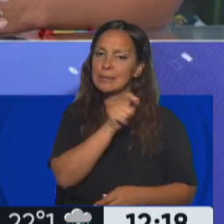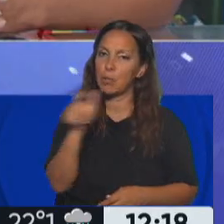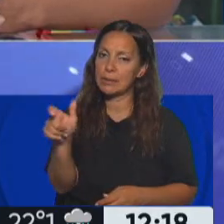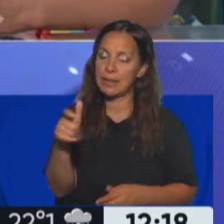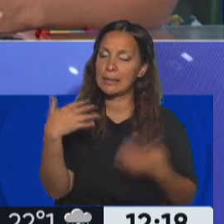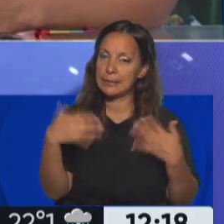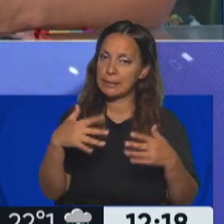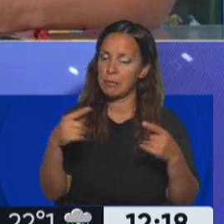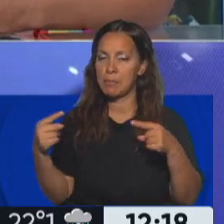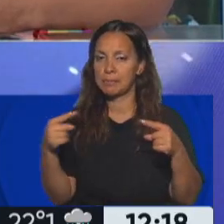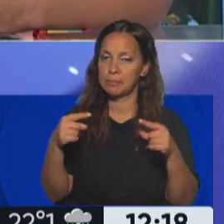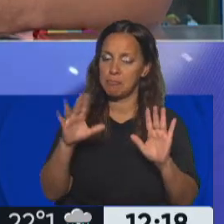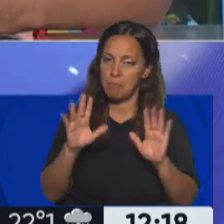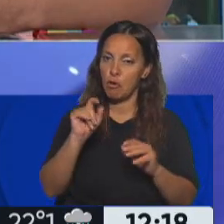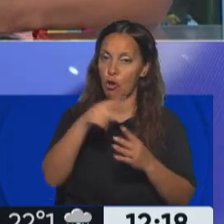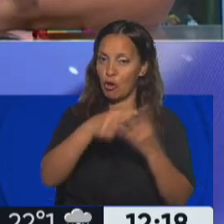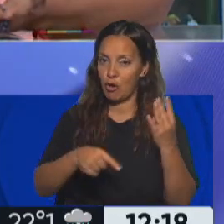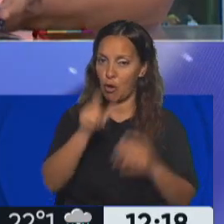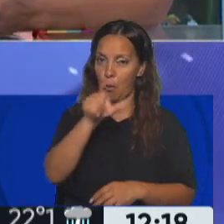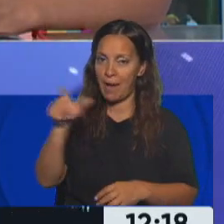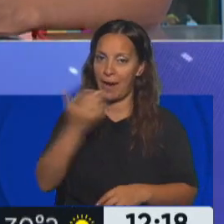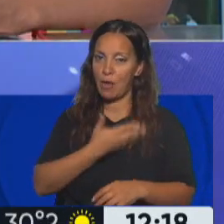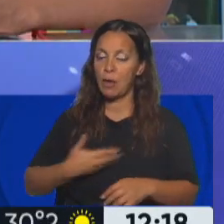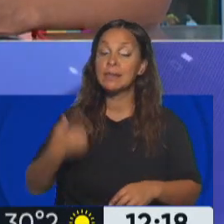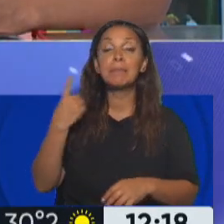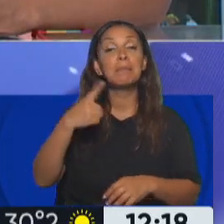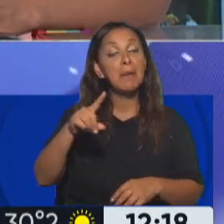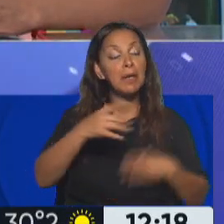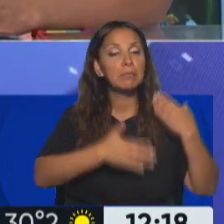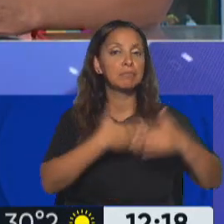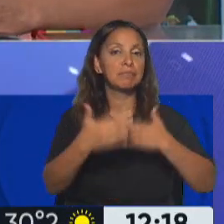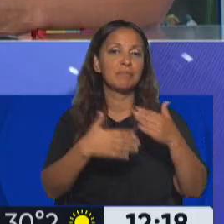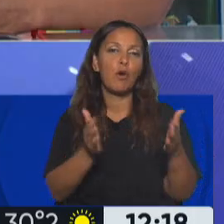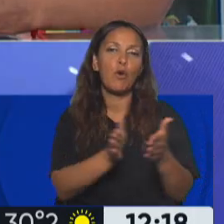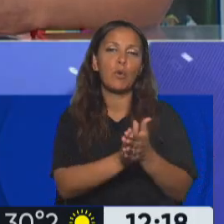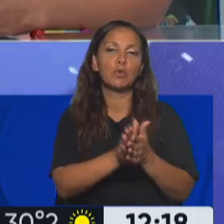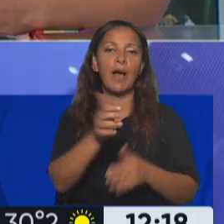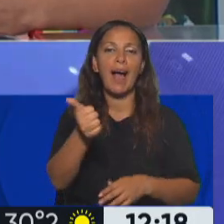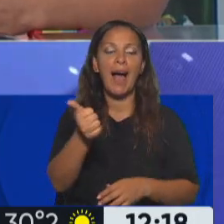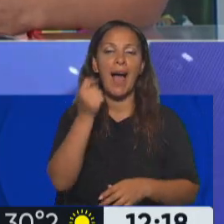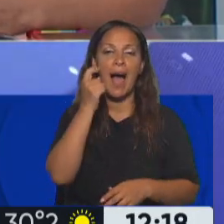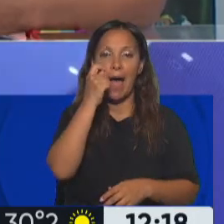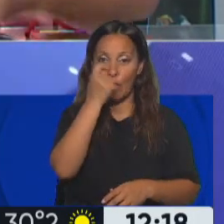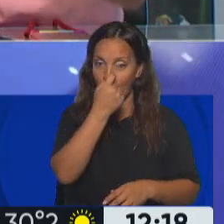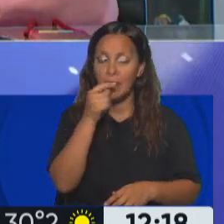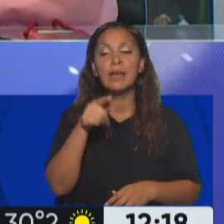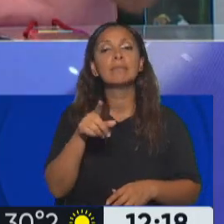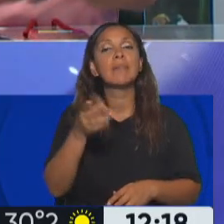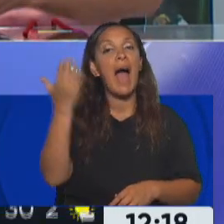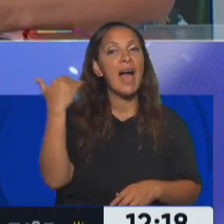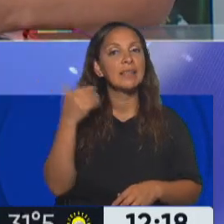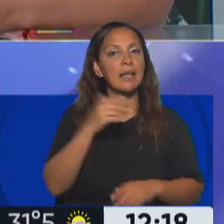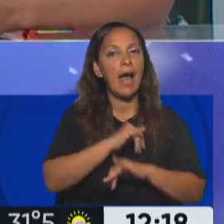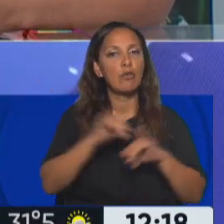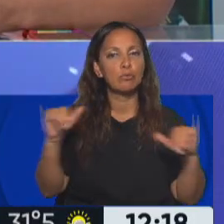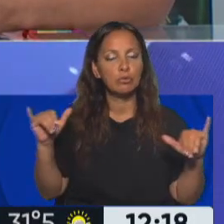estos gobernadores, pero después, junto con el vocero Manuel Adorni, ayer hicieron finalmente el anuncio y ahora se espera, como decía